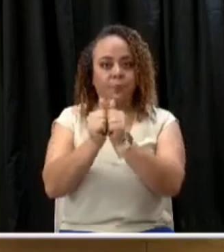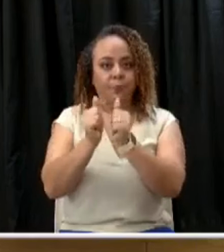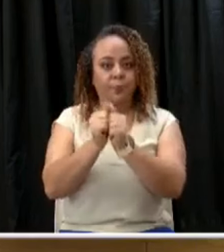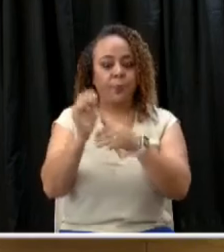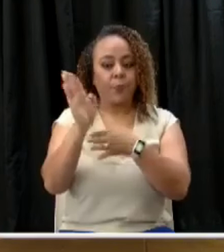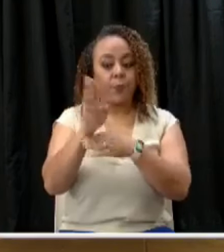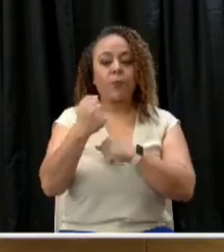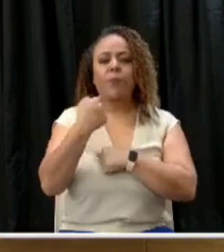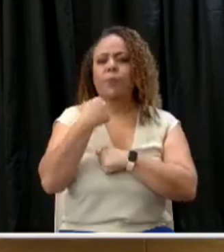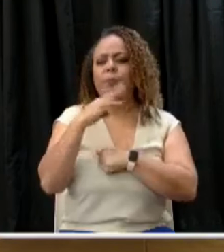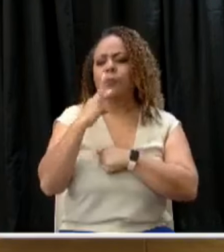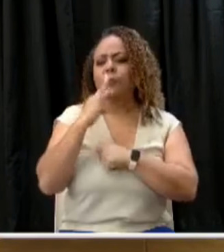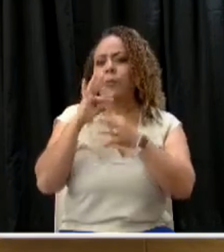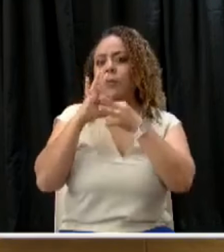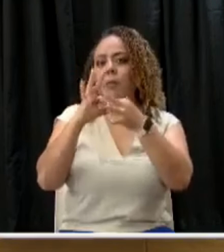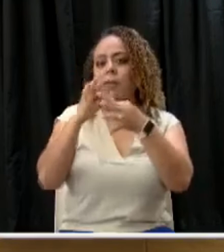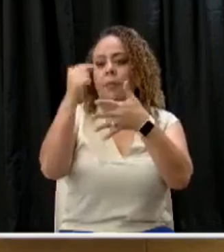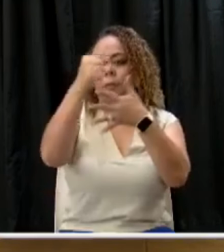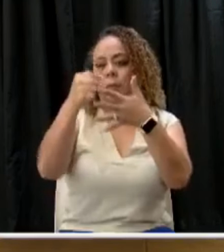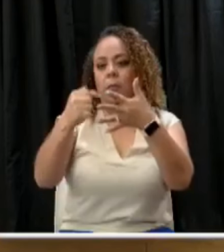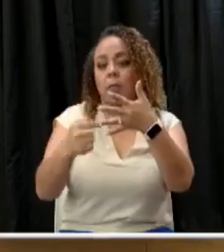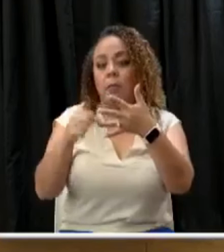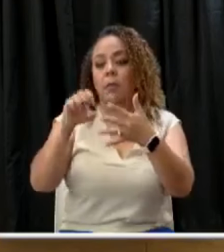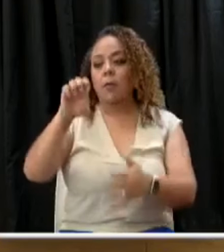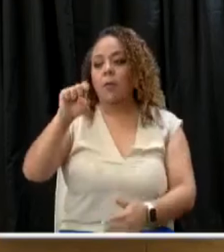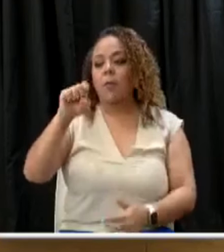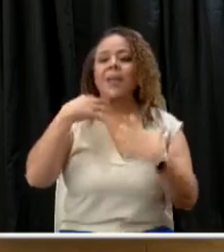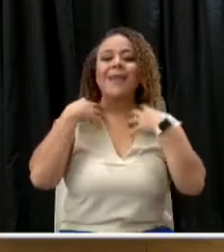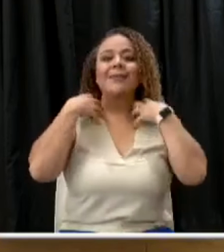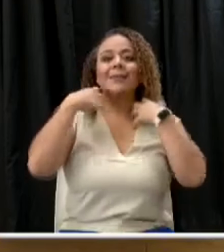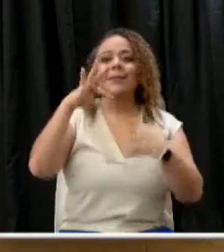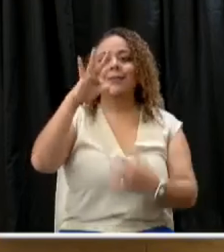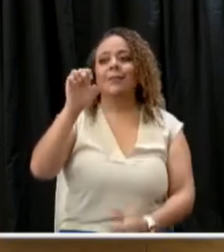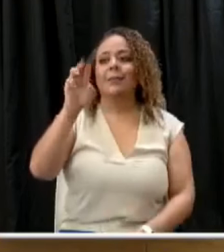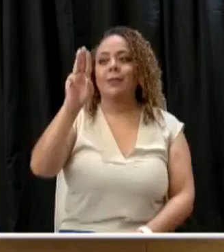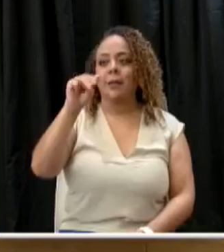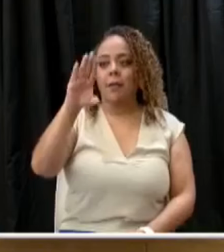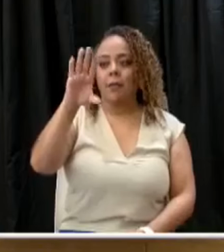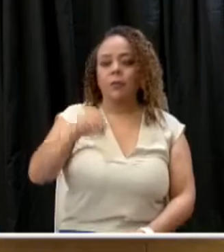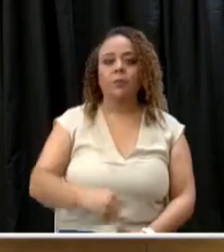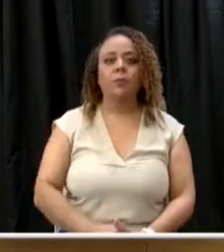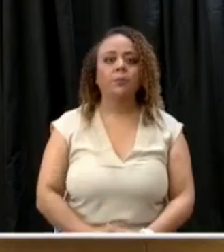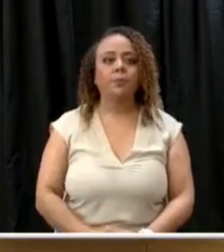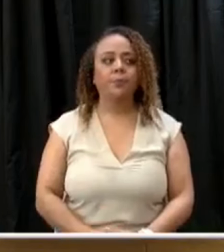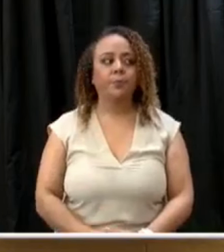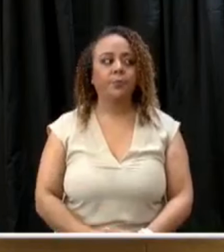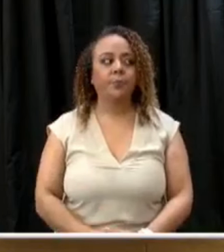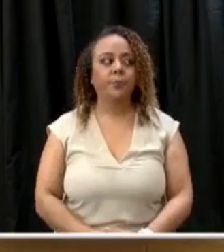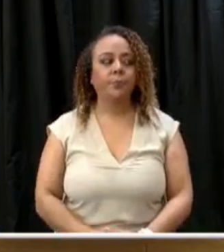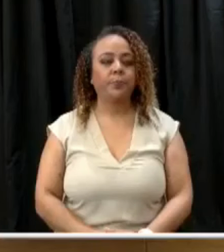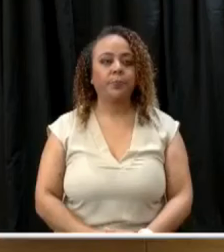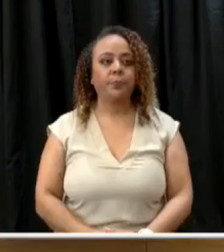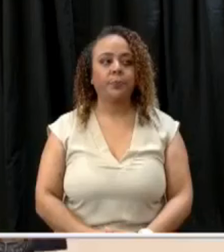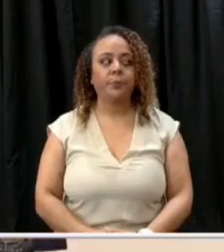diapositivas, nos habla sobre los componentes del estrés térmico. La tenemos por ahí.